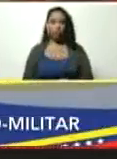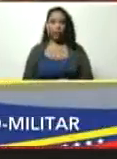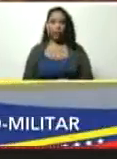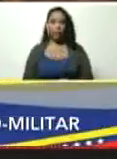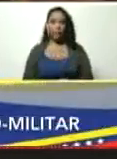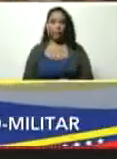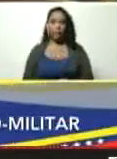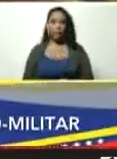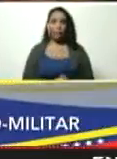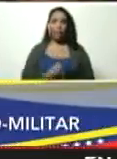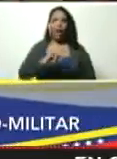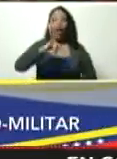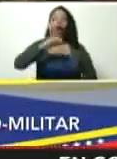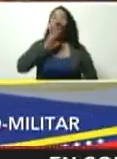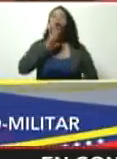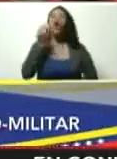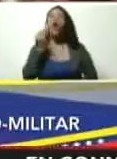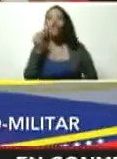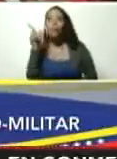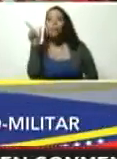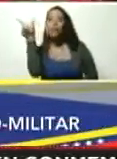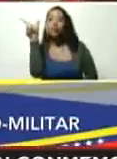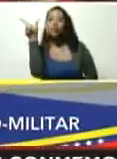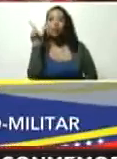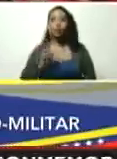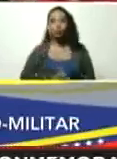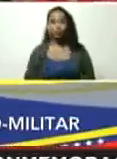a la JP sube.